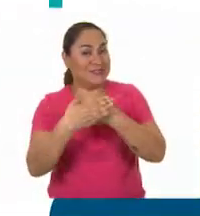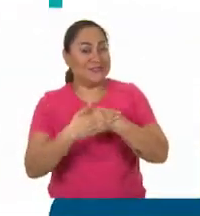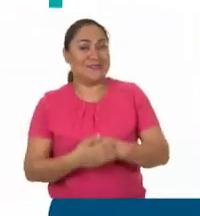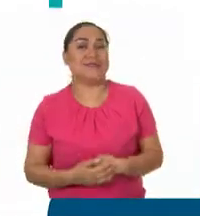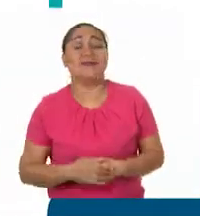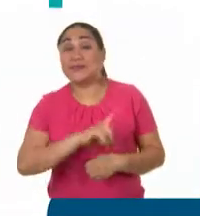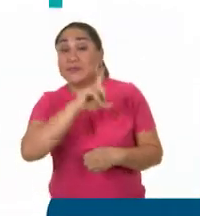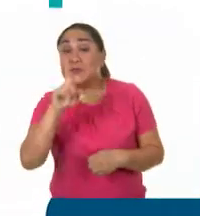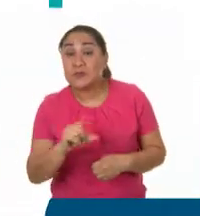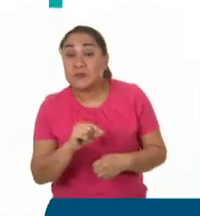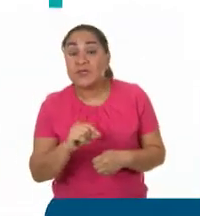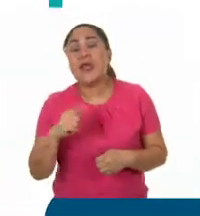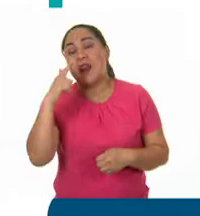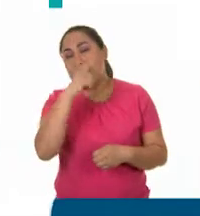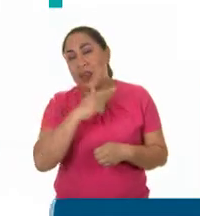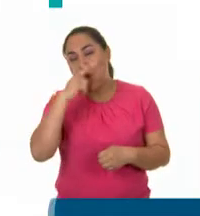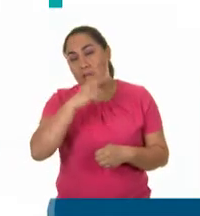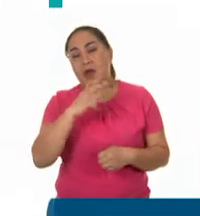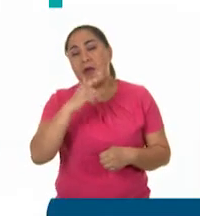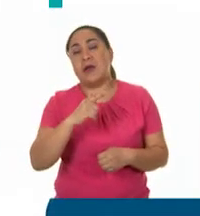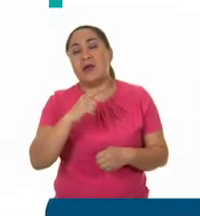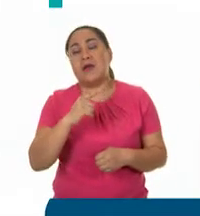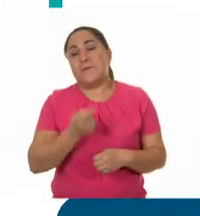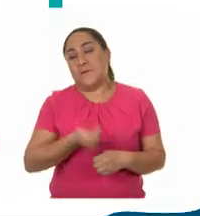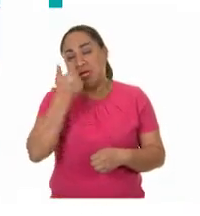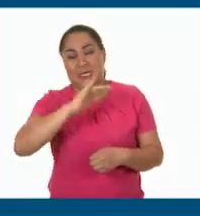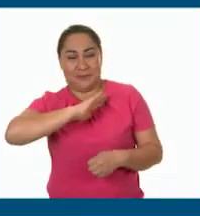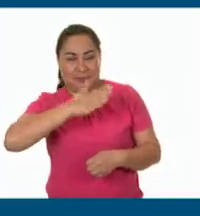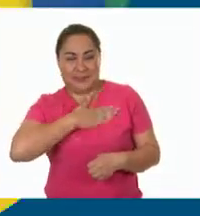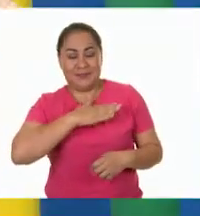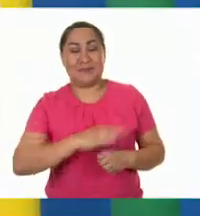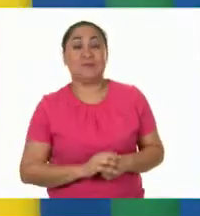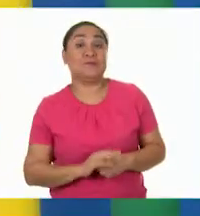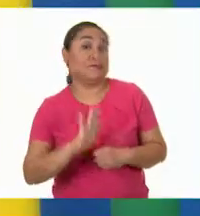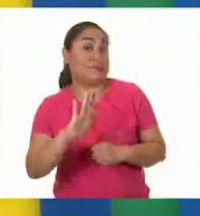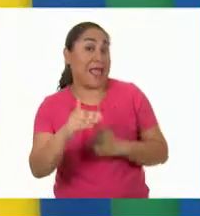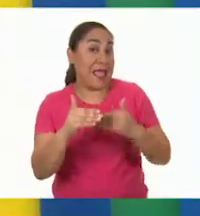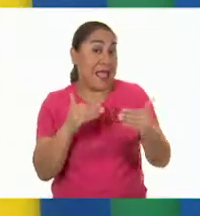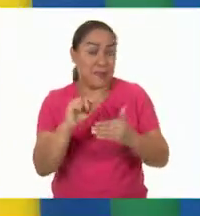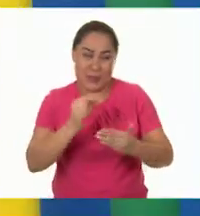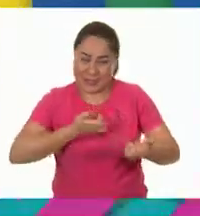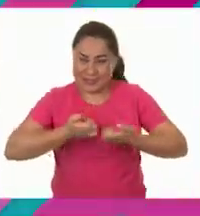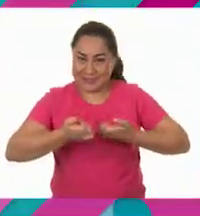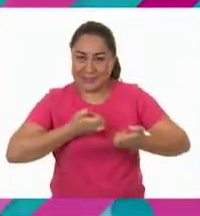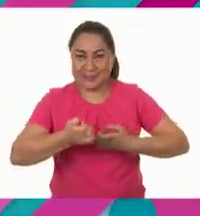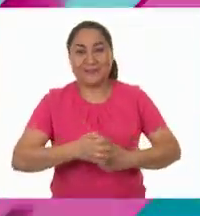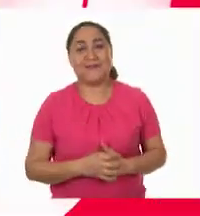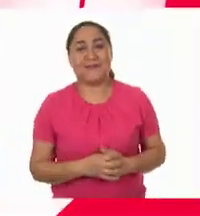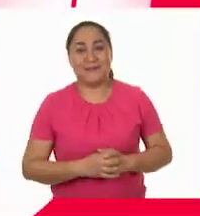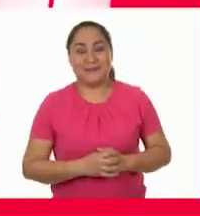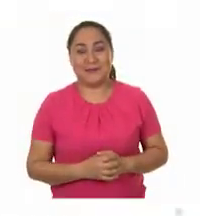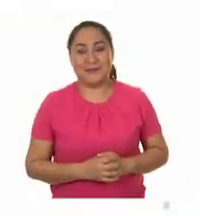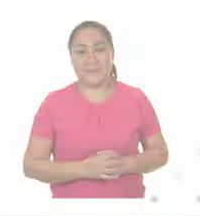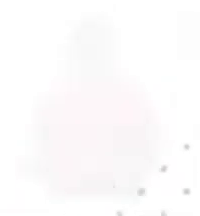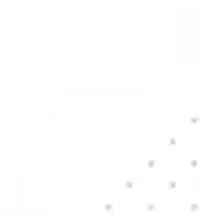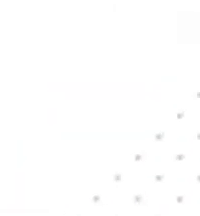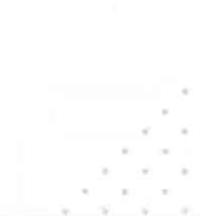A continuación, lengua materna. Pero antes, vamos a movernos un poco.